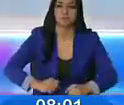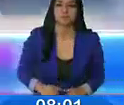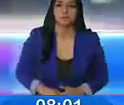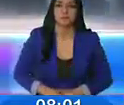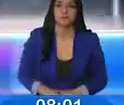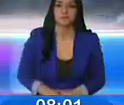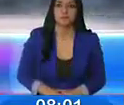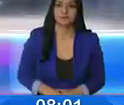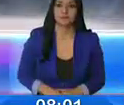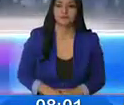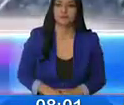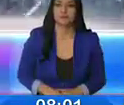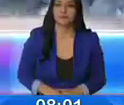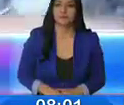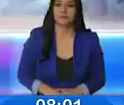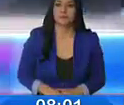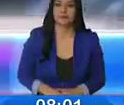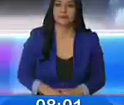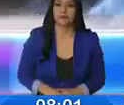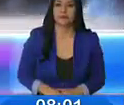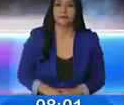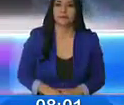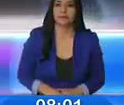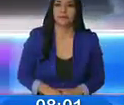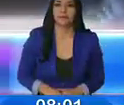granulado. Aquí así, mira, uno va compartiendo así.